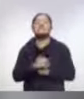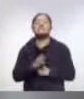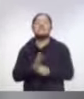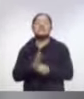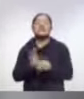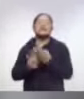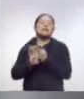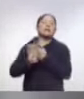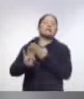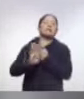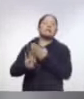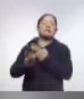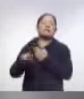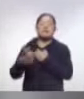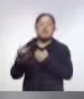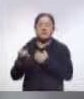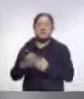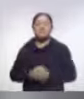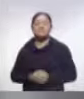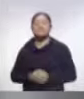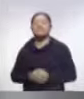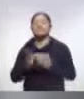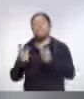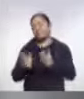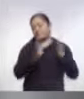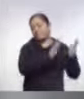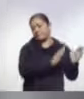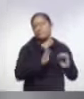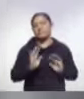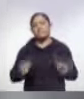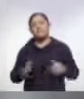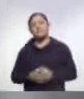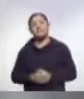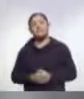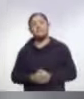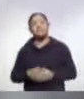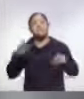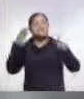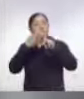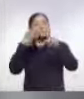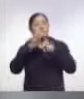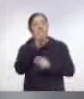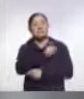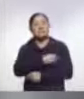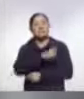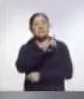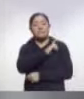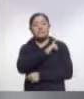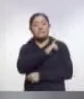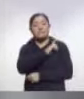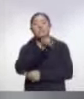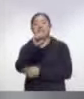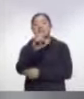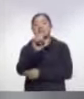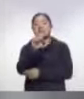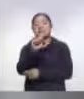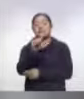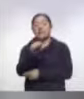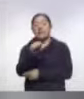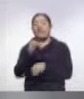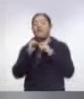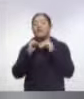a cambiar completamente de tema, vamos con temas que pertenecen precisamente a la salud y es que la Secretaría de Salud del Estado